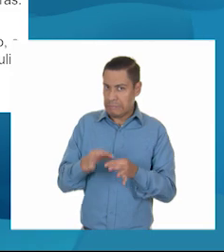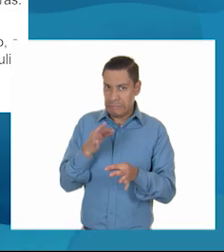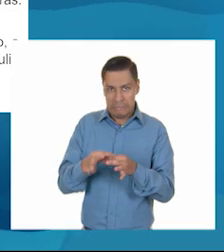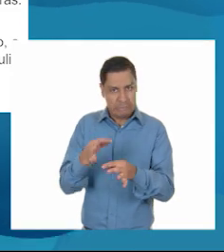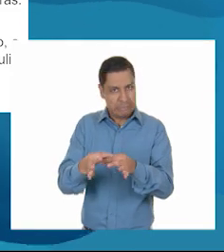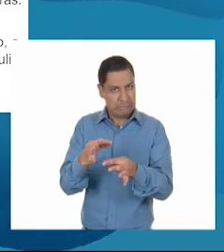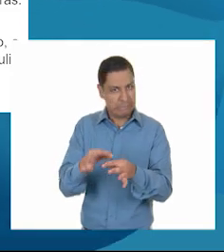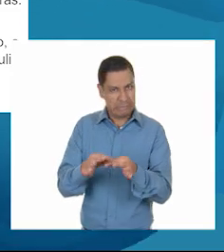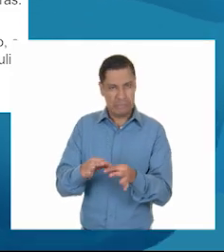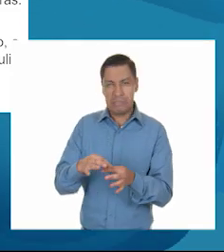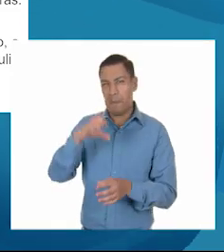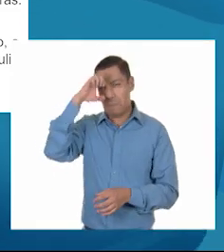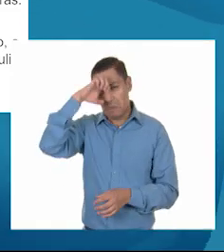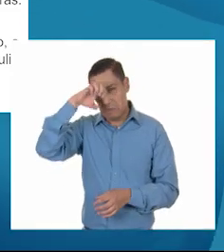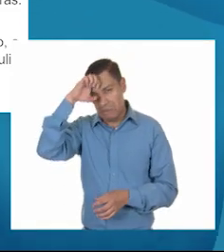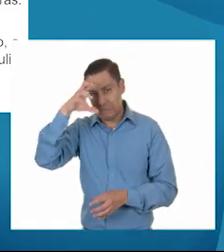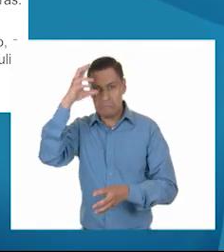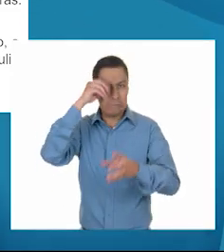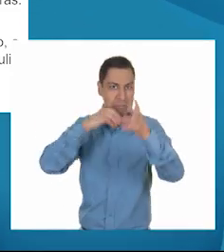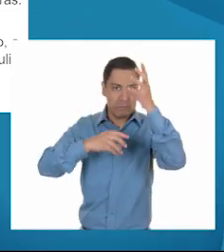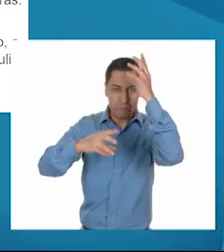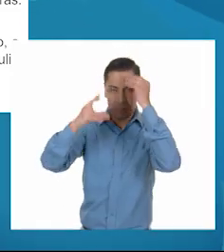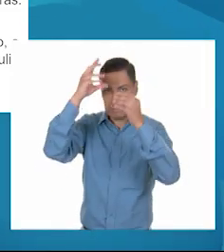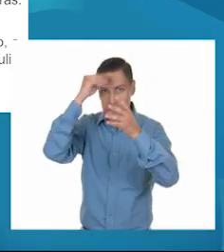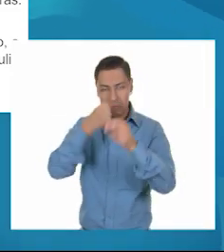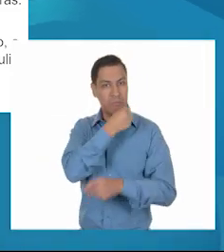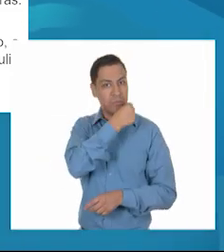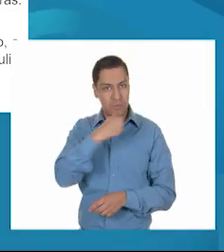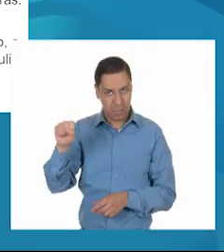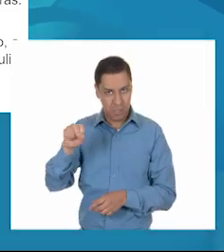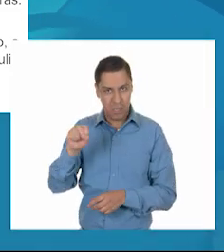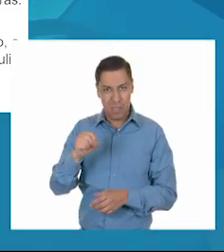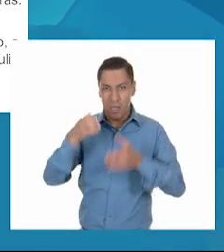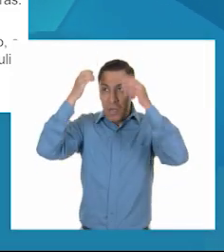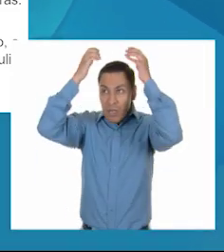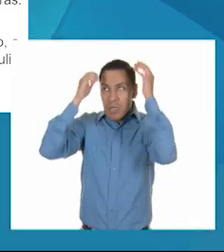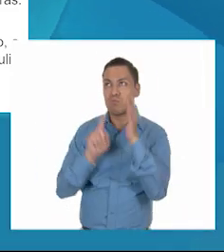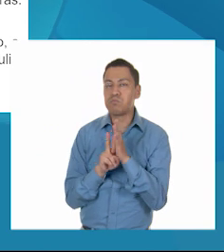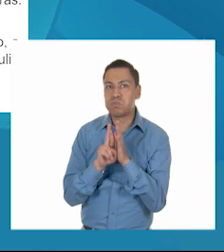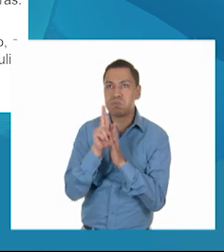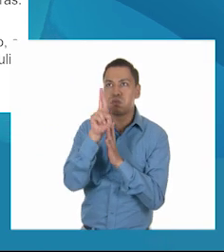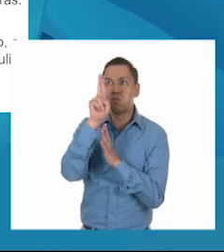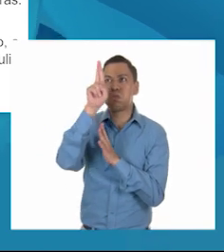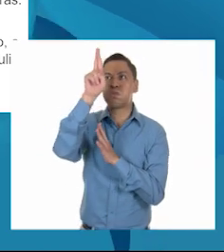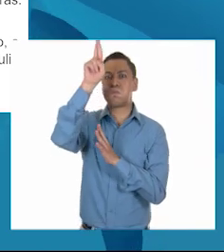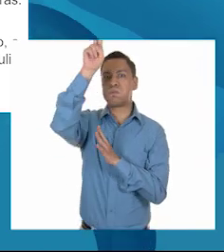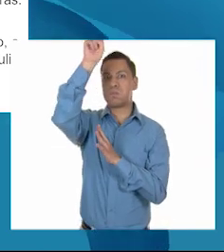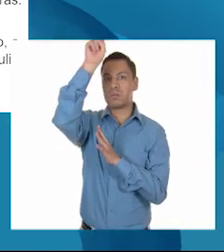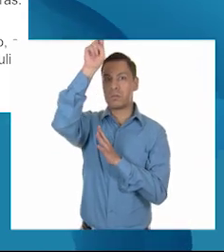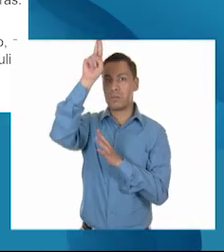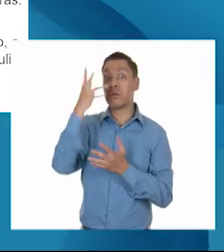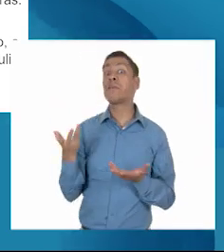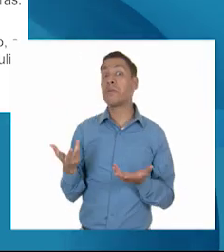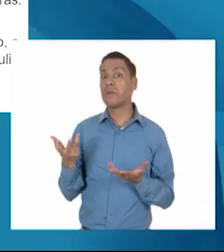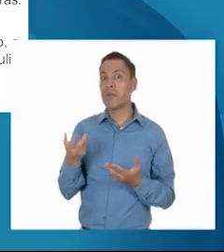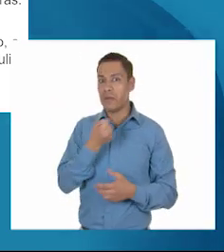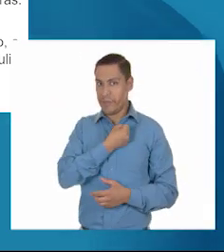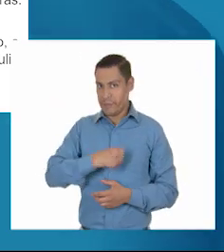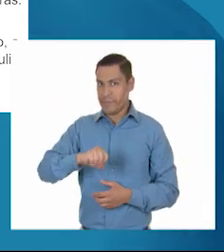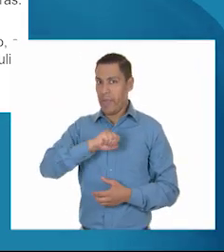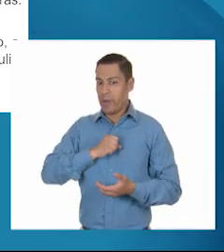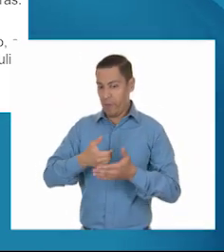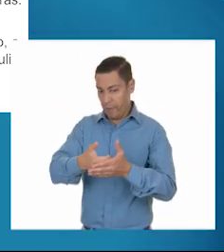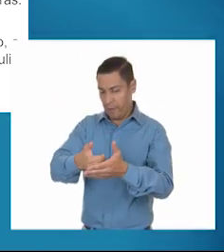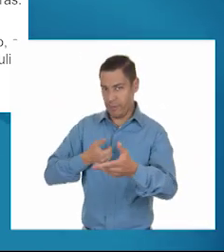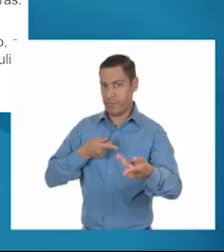tener mucha experiencia. Eso sí, un astronauta debe estar muy, muy sano. O sea que una buena preparación para